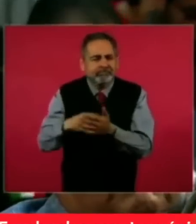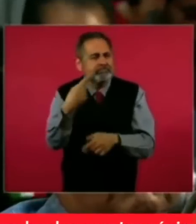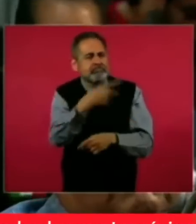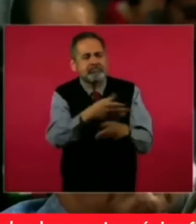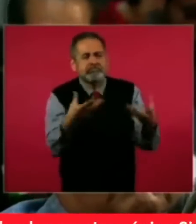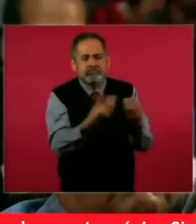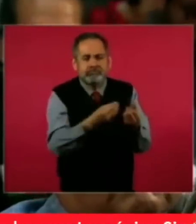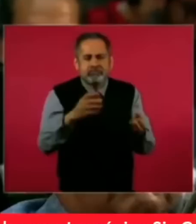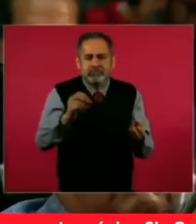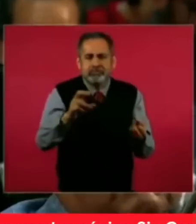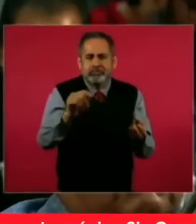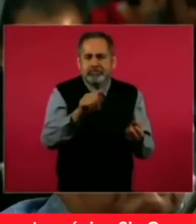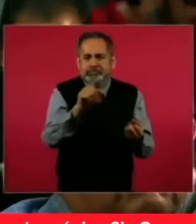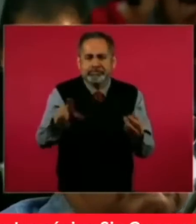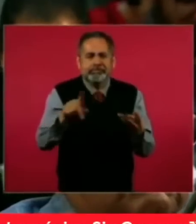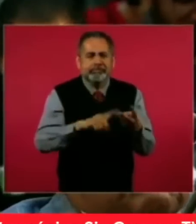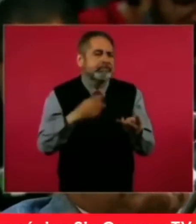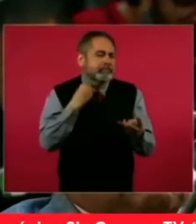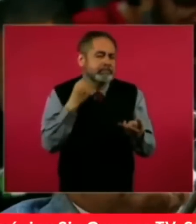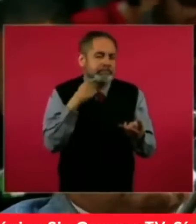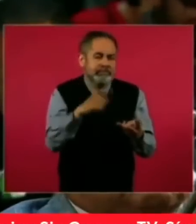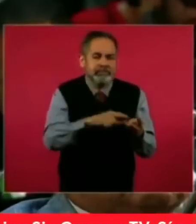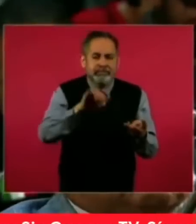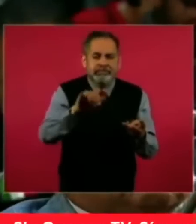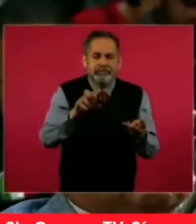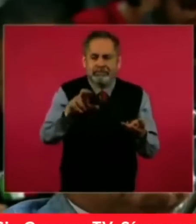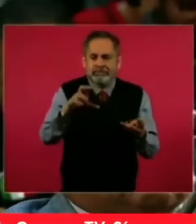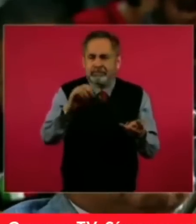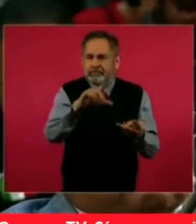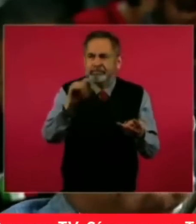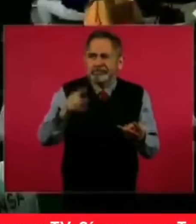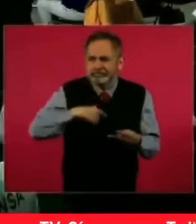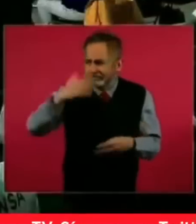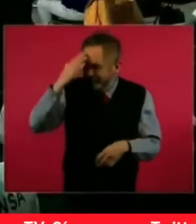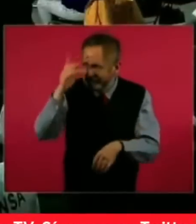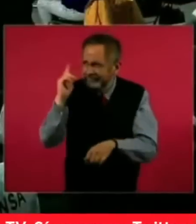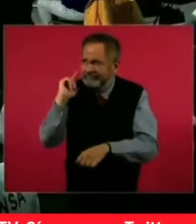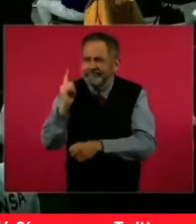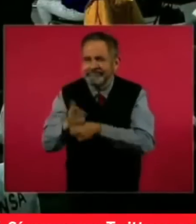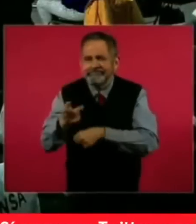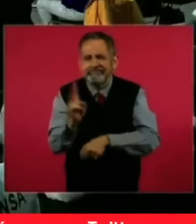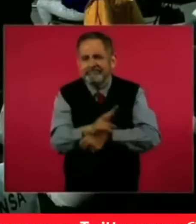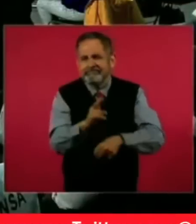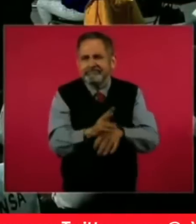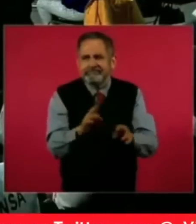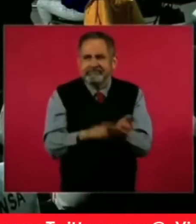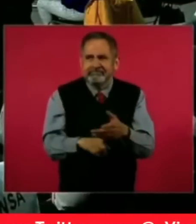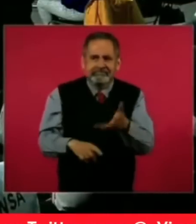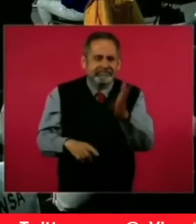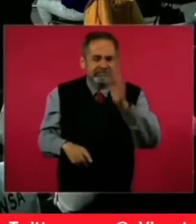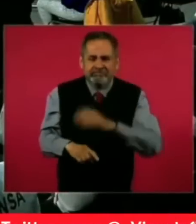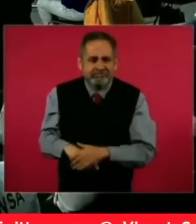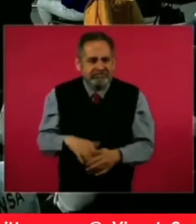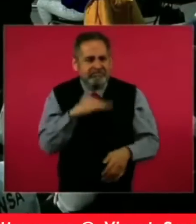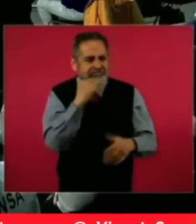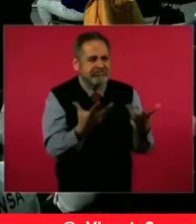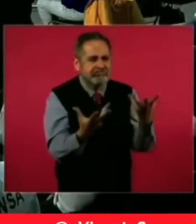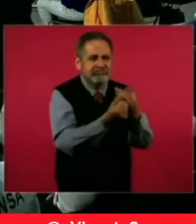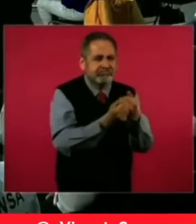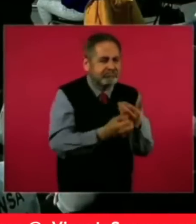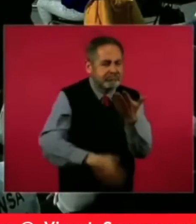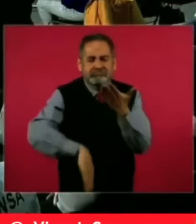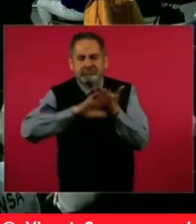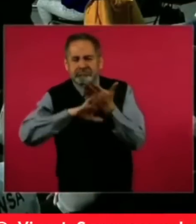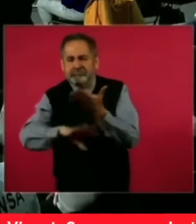Max Cortázar y a su abogado Javier Coello Trejo, así como a quienes coaccionaron en su nombre